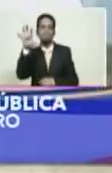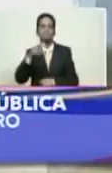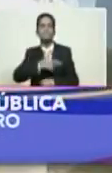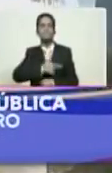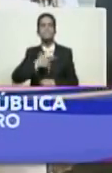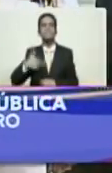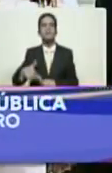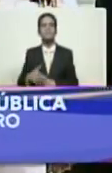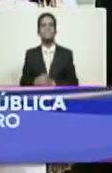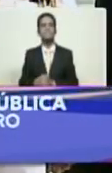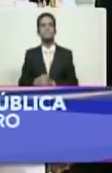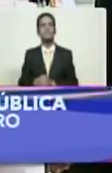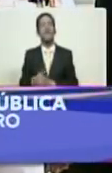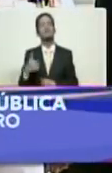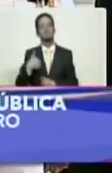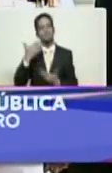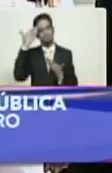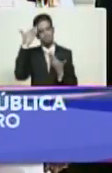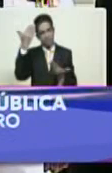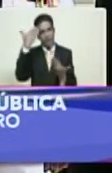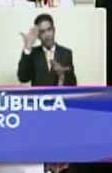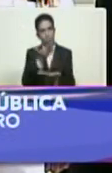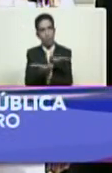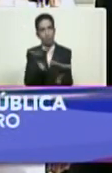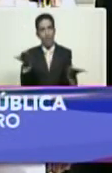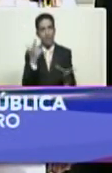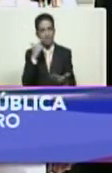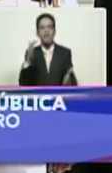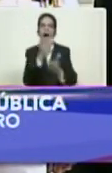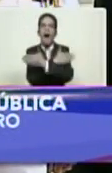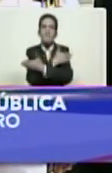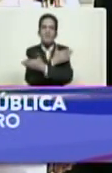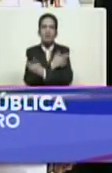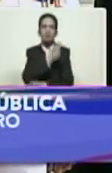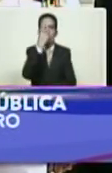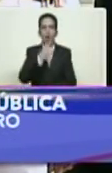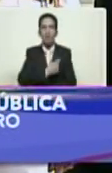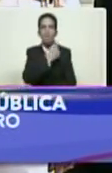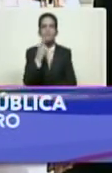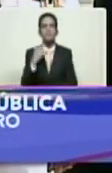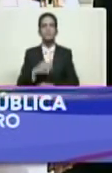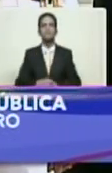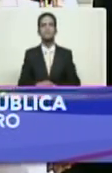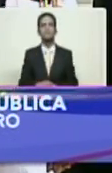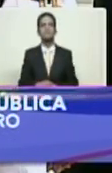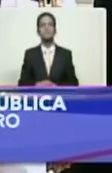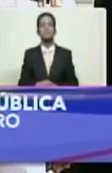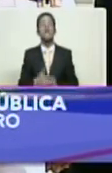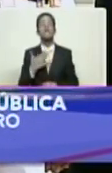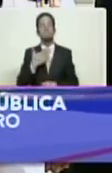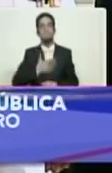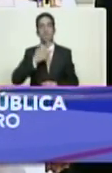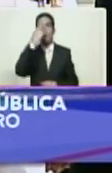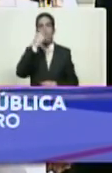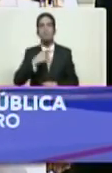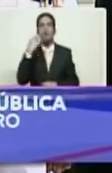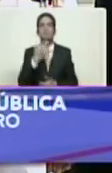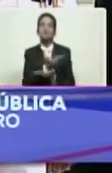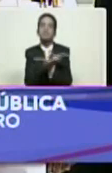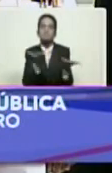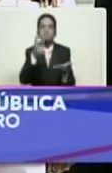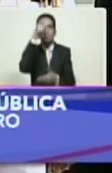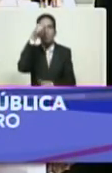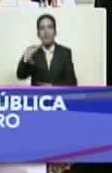China. Así que le dejo mi saludo, mi abrazo comprometido y mi compromiso al pueblo de